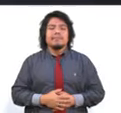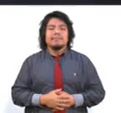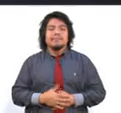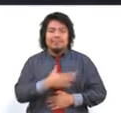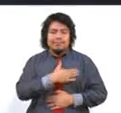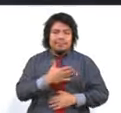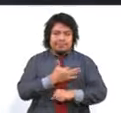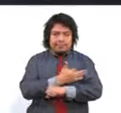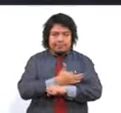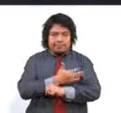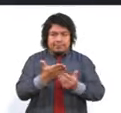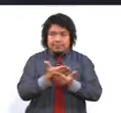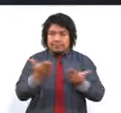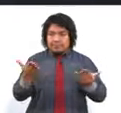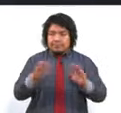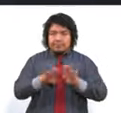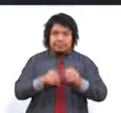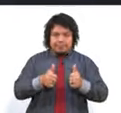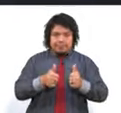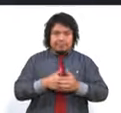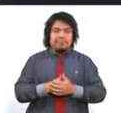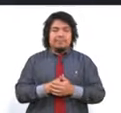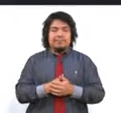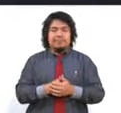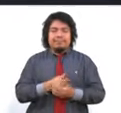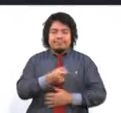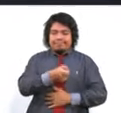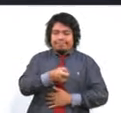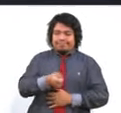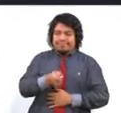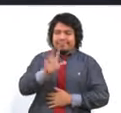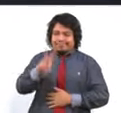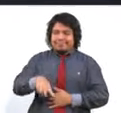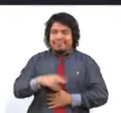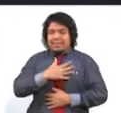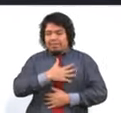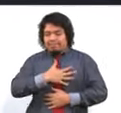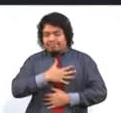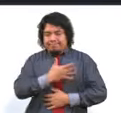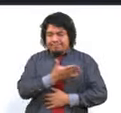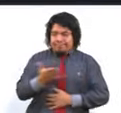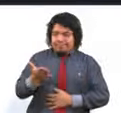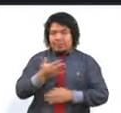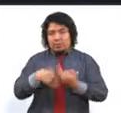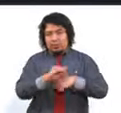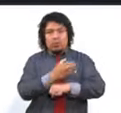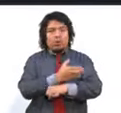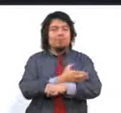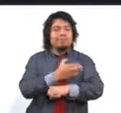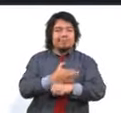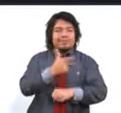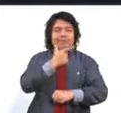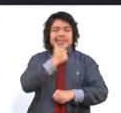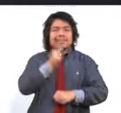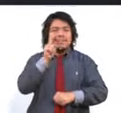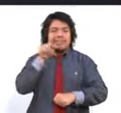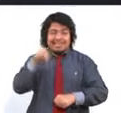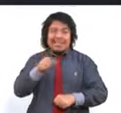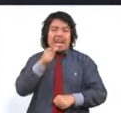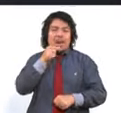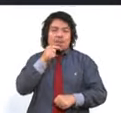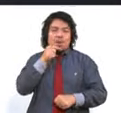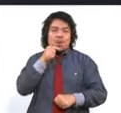Muy buenas tardes a todos y a todas. Saludo con muchísimo gusto a todos los compañeros y compañeras de la